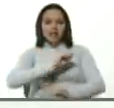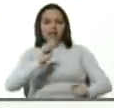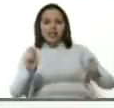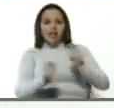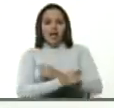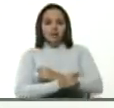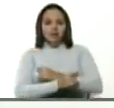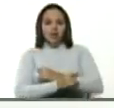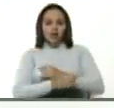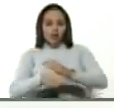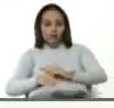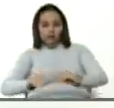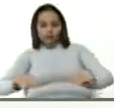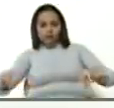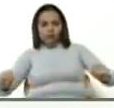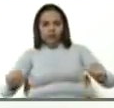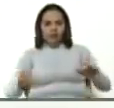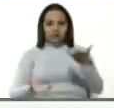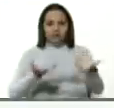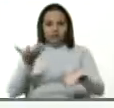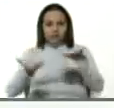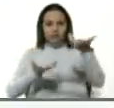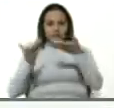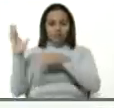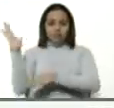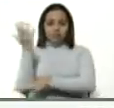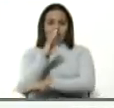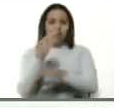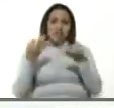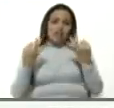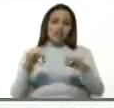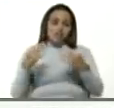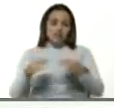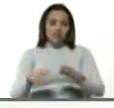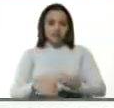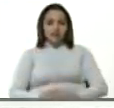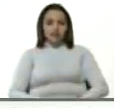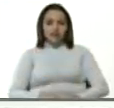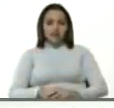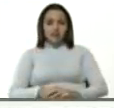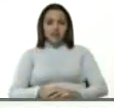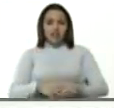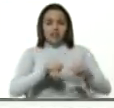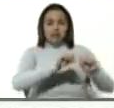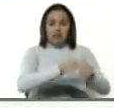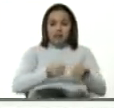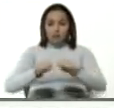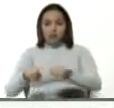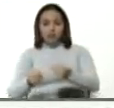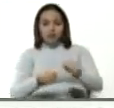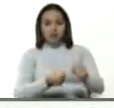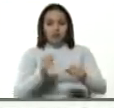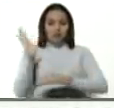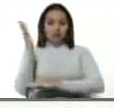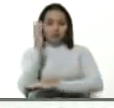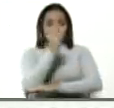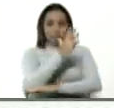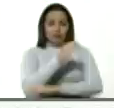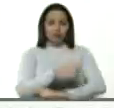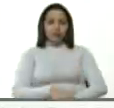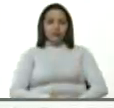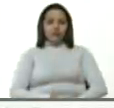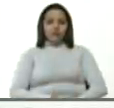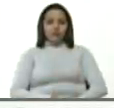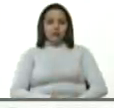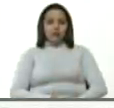y sedimentación, incendio de vegetación natural, destrucción de vegetación en las vertientes,